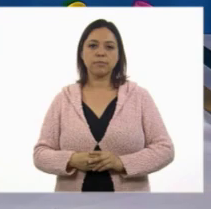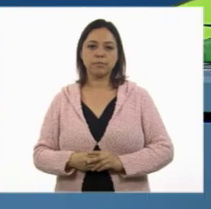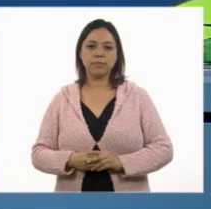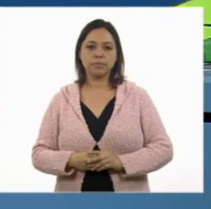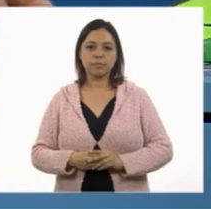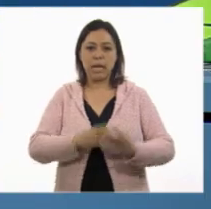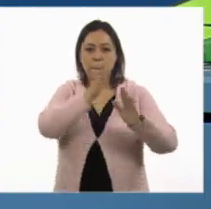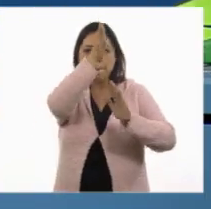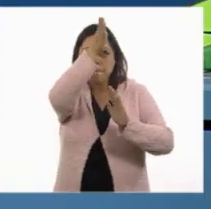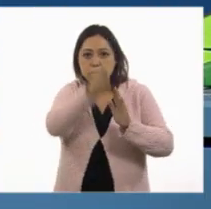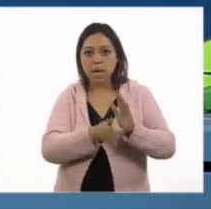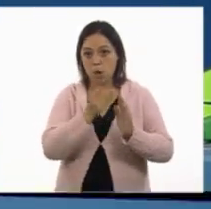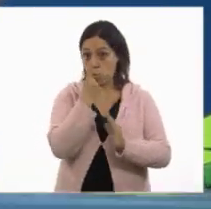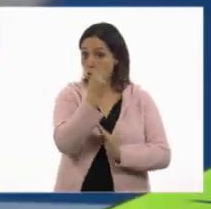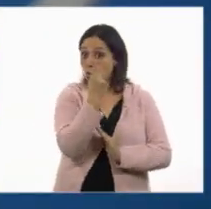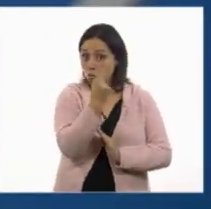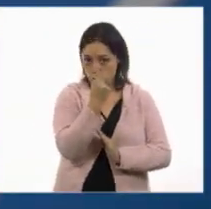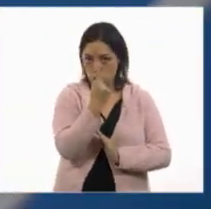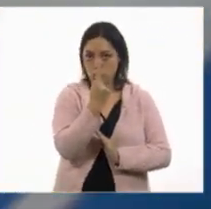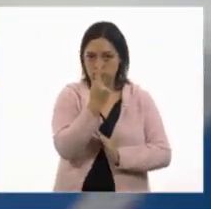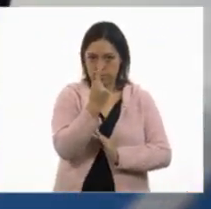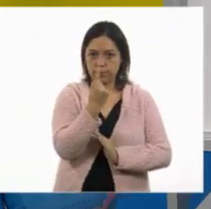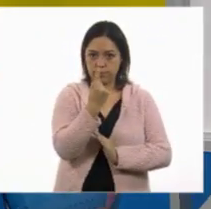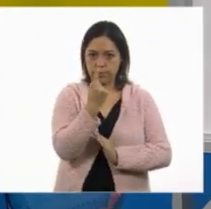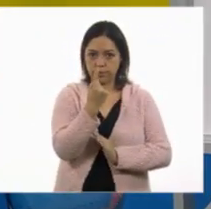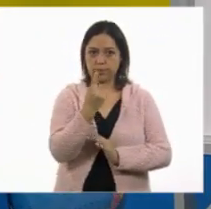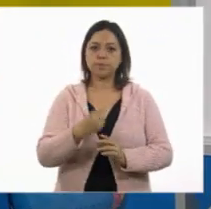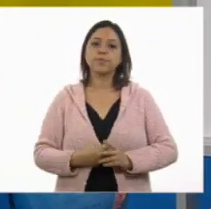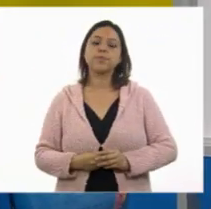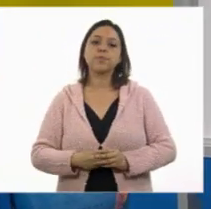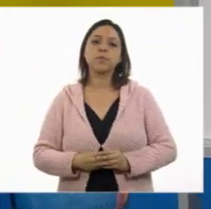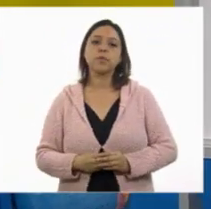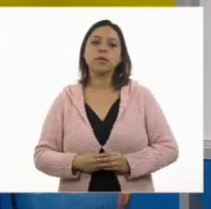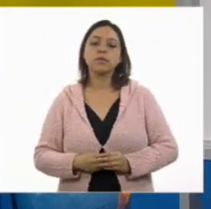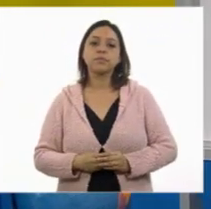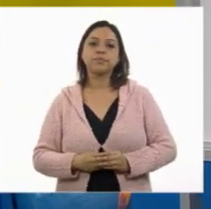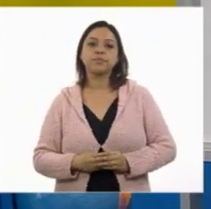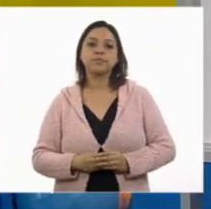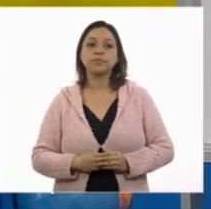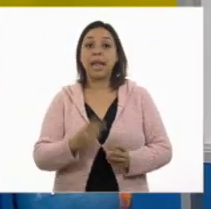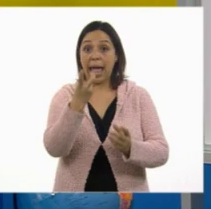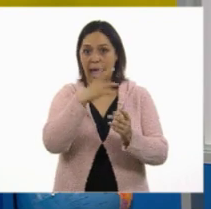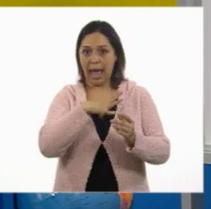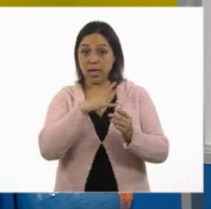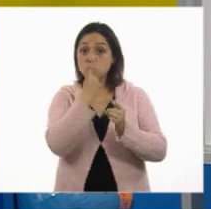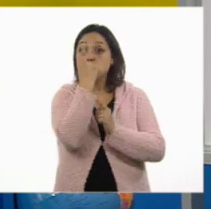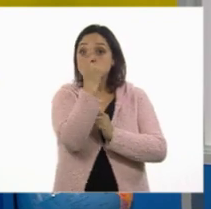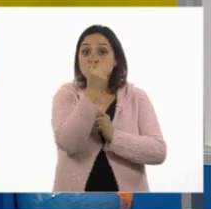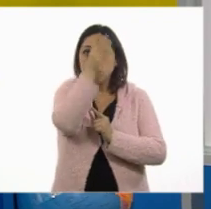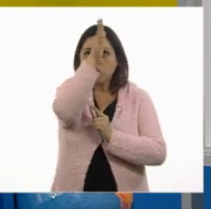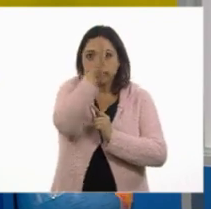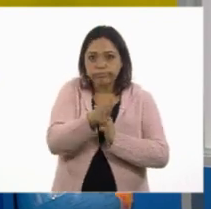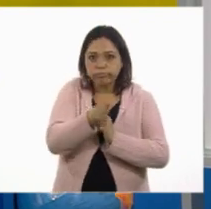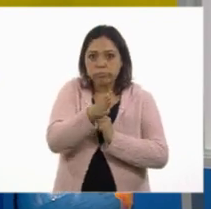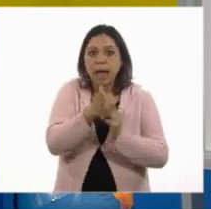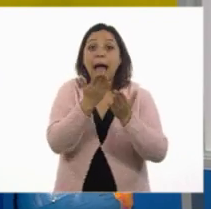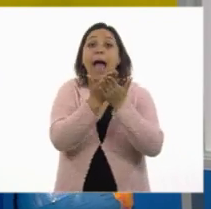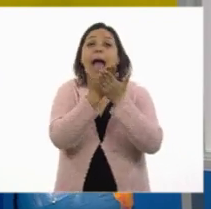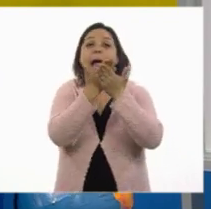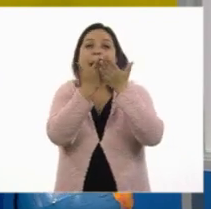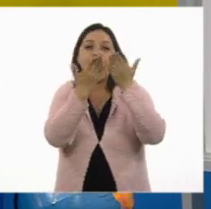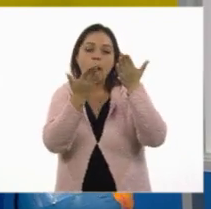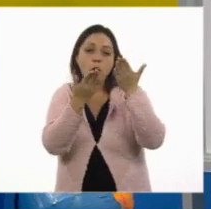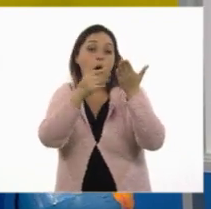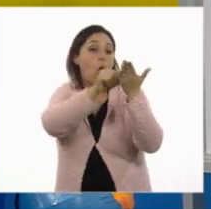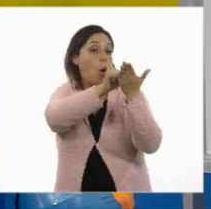primer eje de simetría en el triángulo Bien. equilátero. Perfecto. Aquí ya tenemos uno. Ahora, vamos a ver